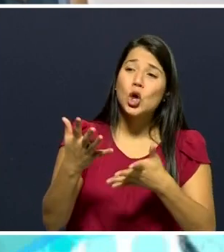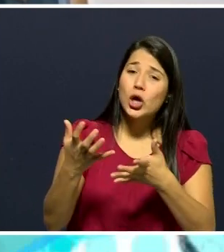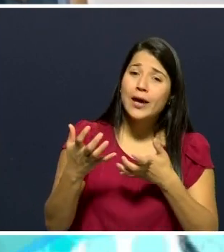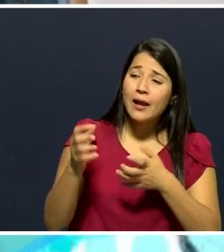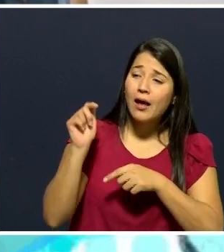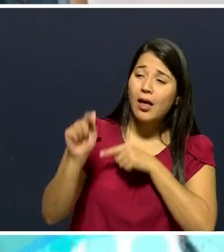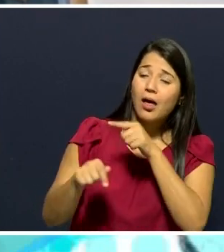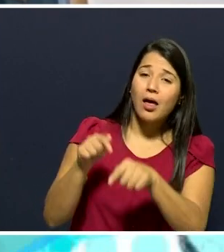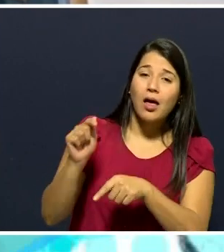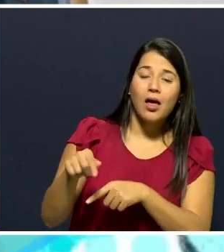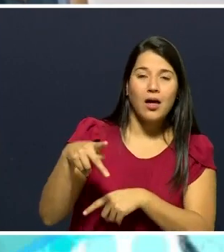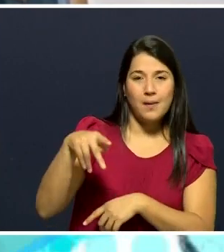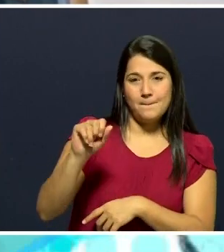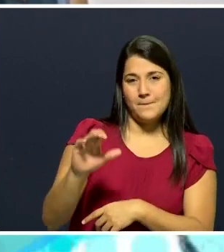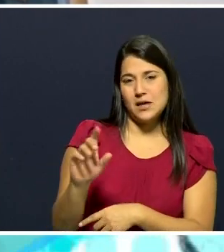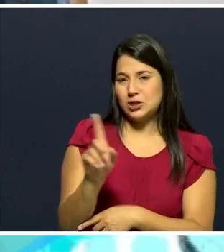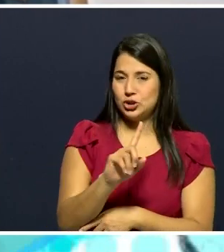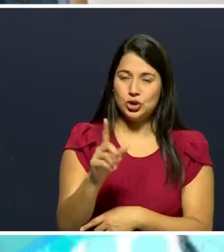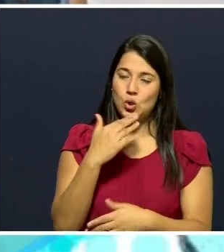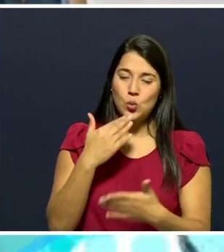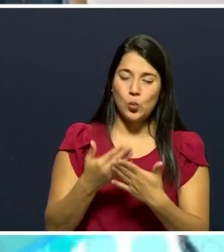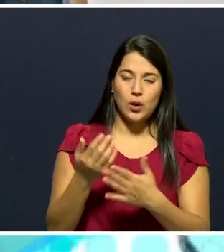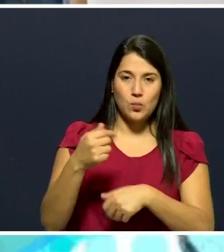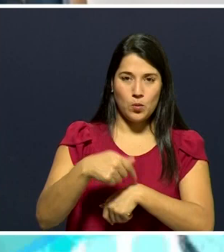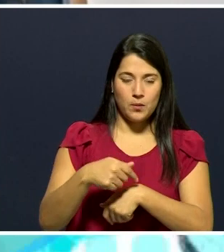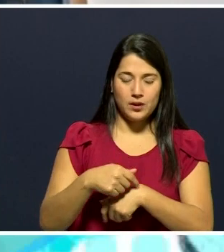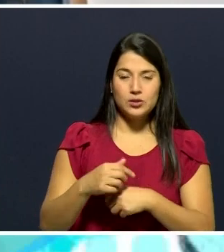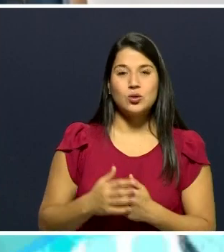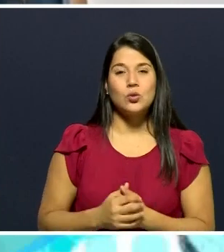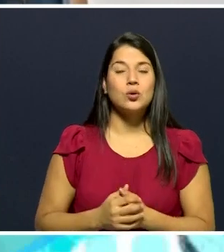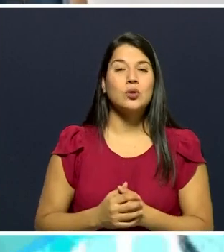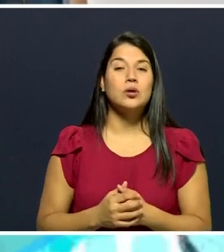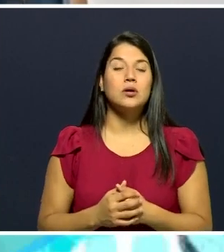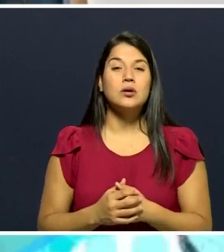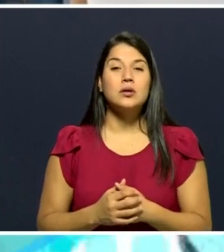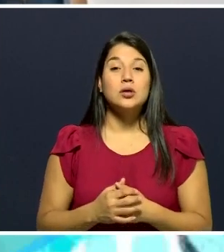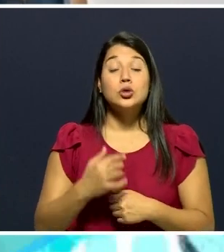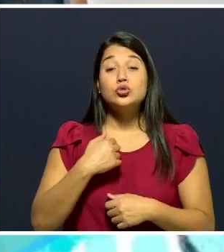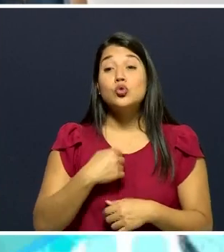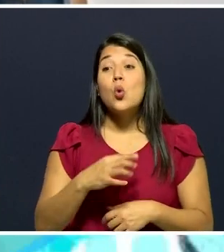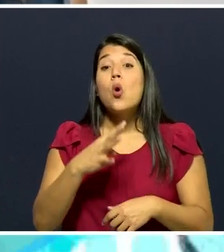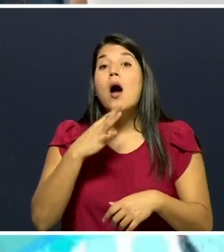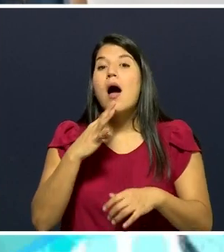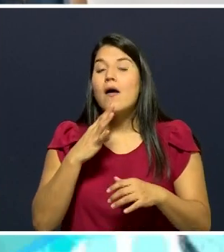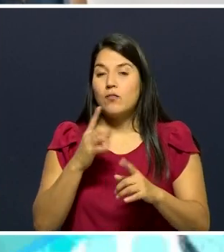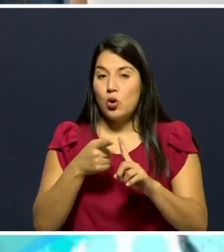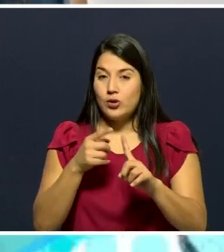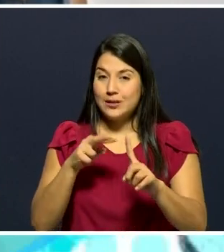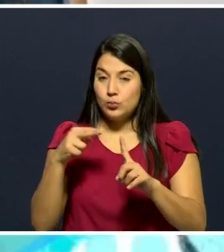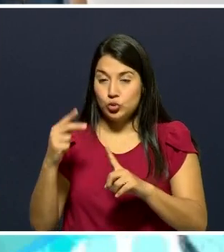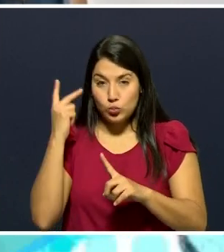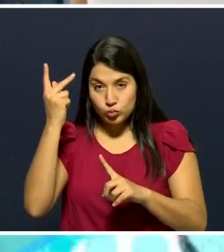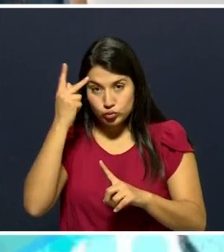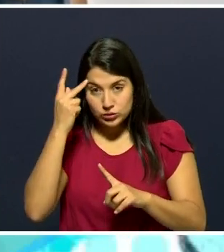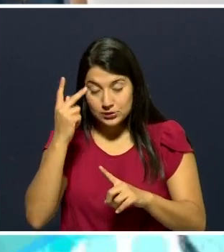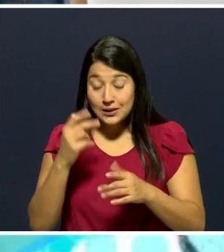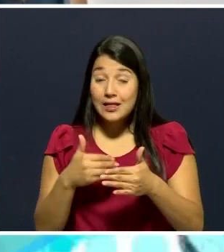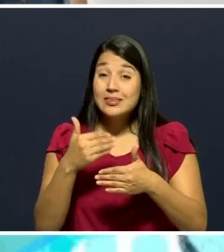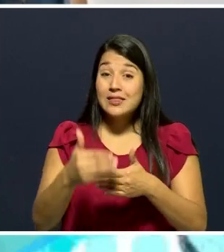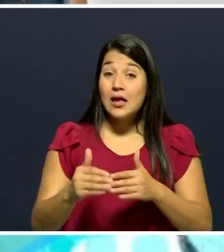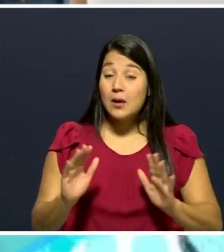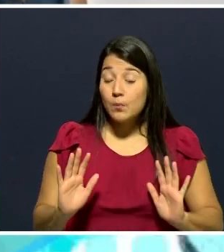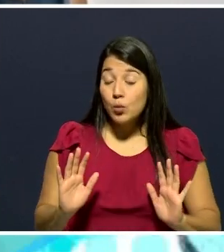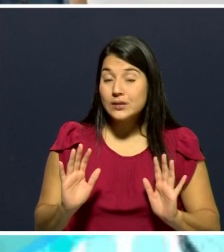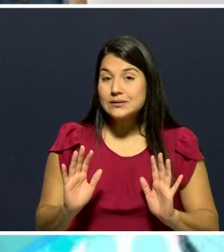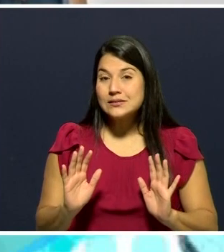mismo quiero decir, para golpear al gobierno. Hablo de réditos políticos. Luego habrá que pensar, ahora que estábamos